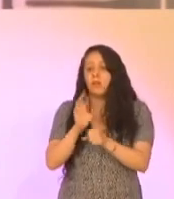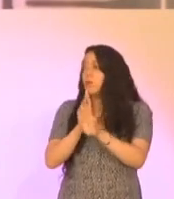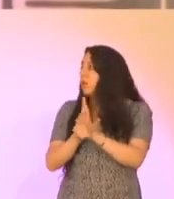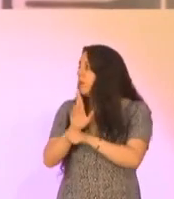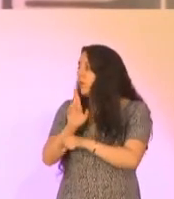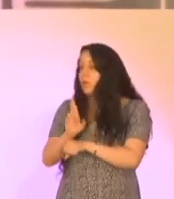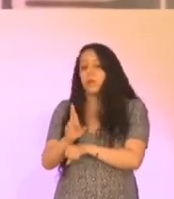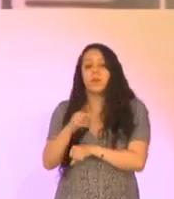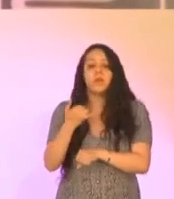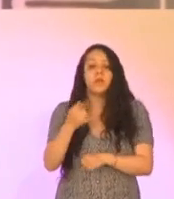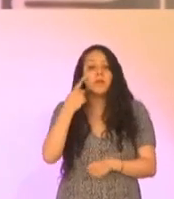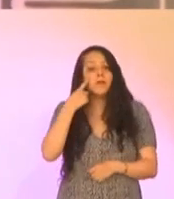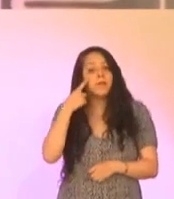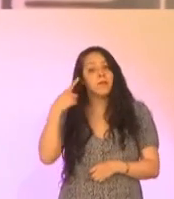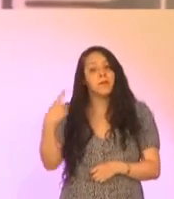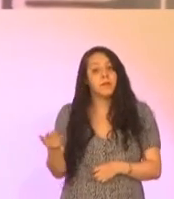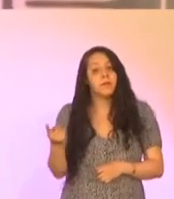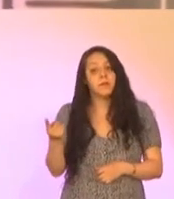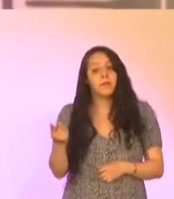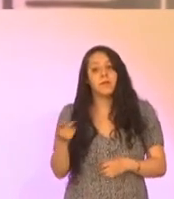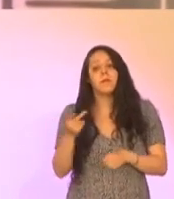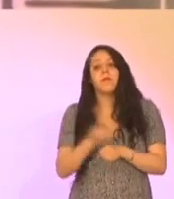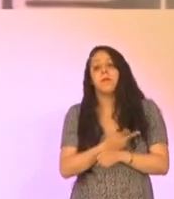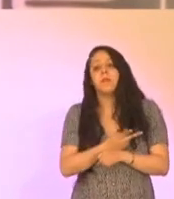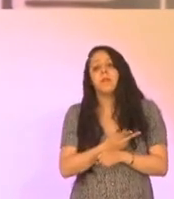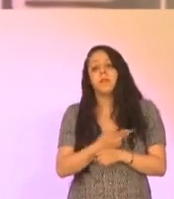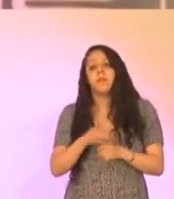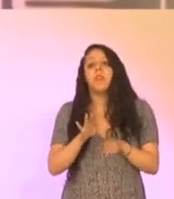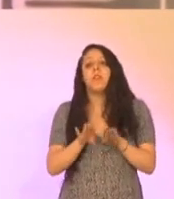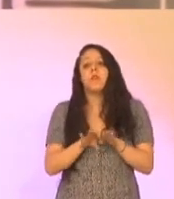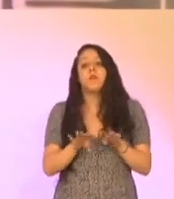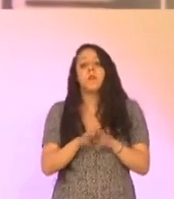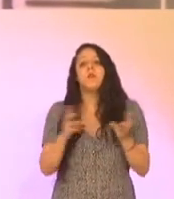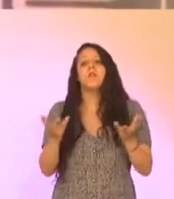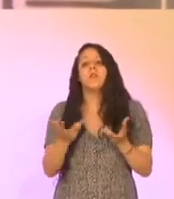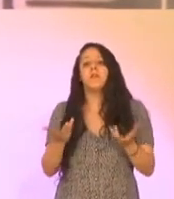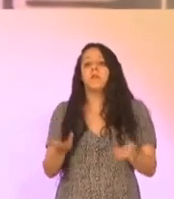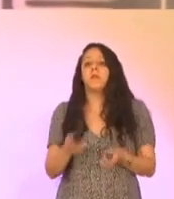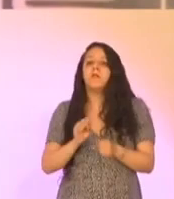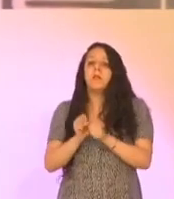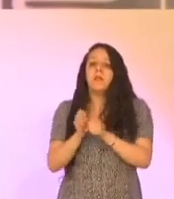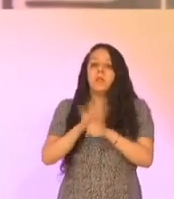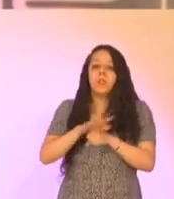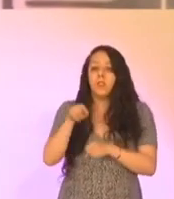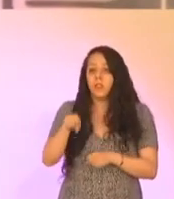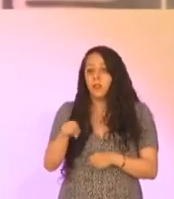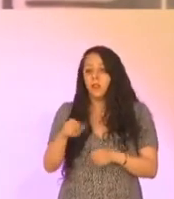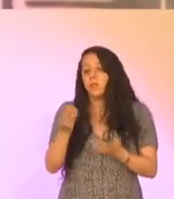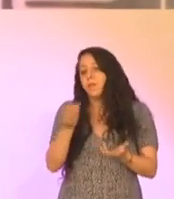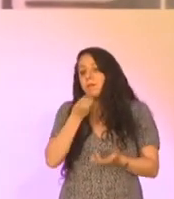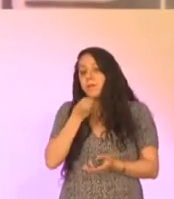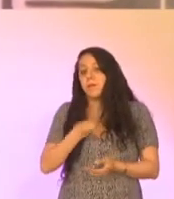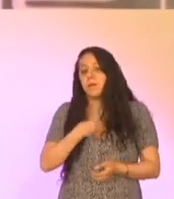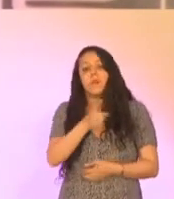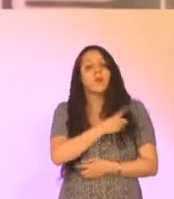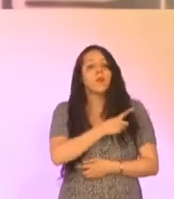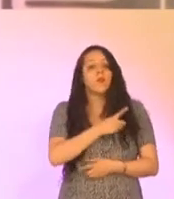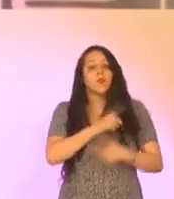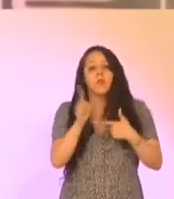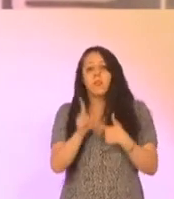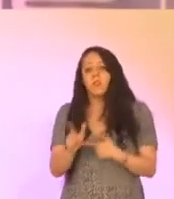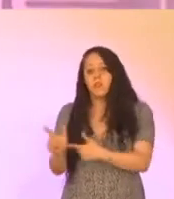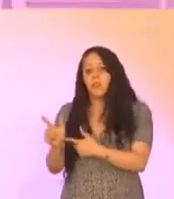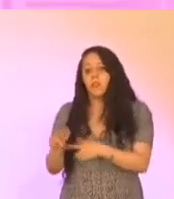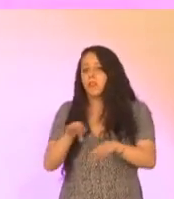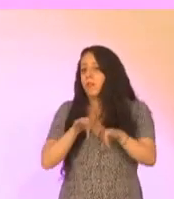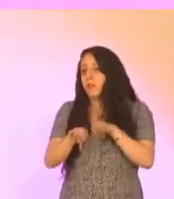ver nos cayó la pandemia tenemos que trabajar con ella y tenemos que hacer una recopilación de